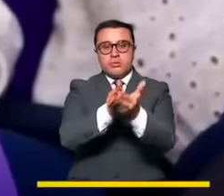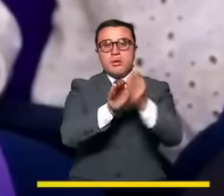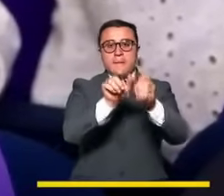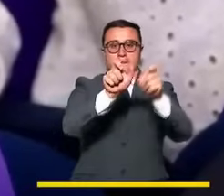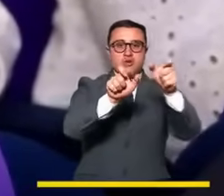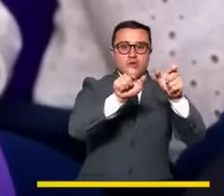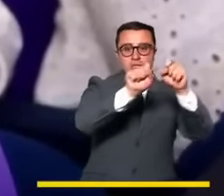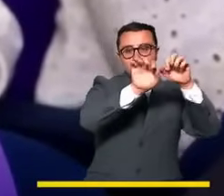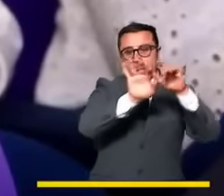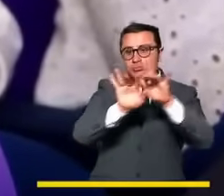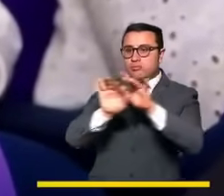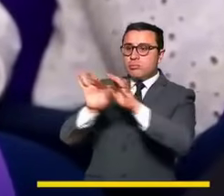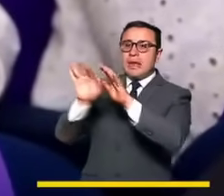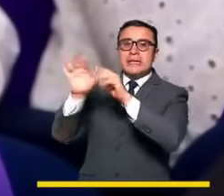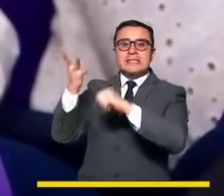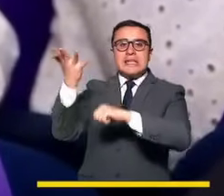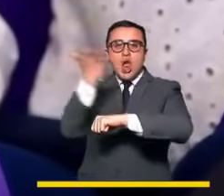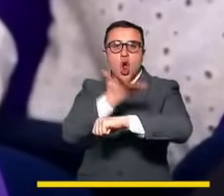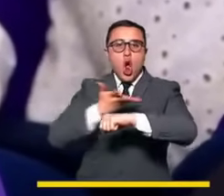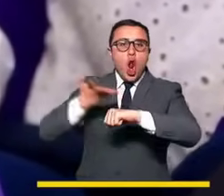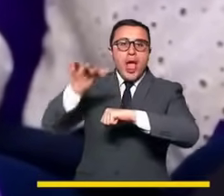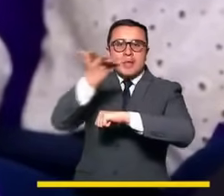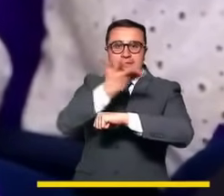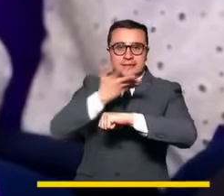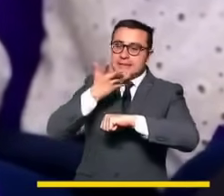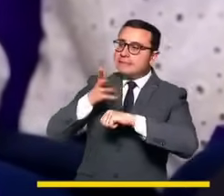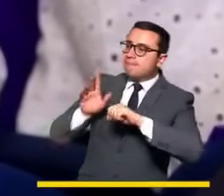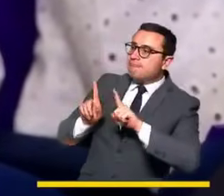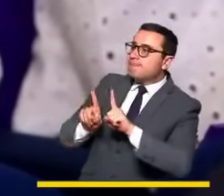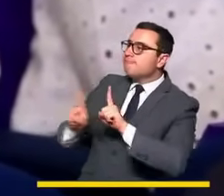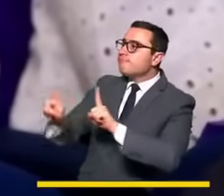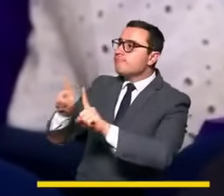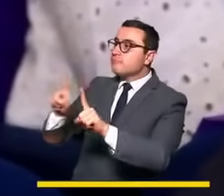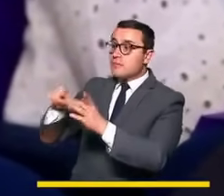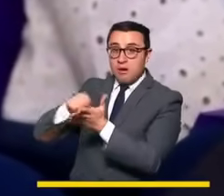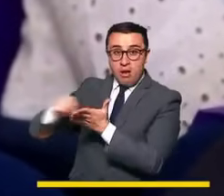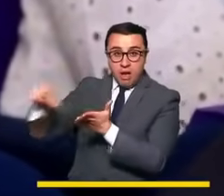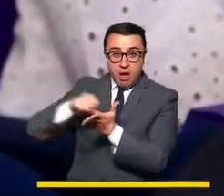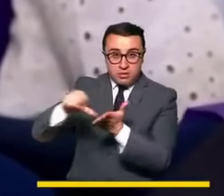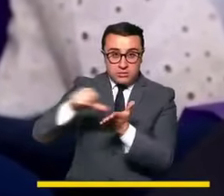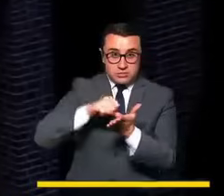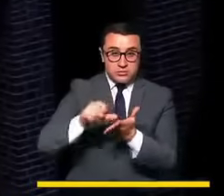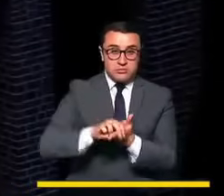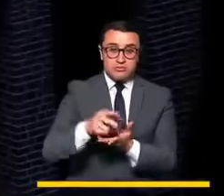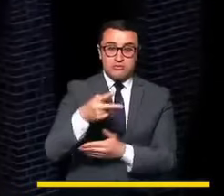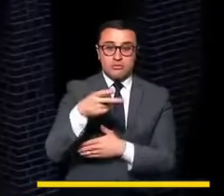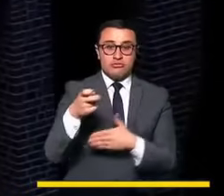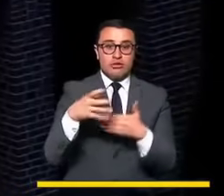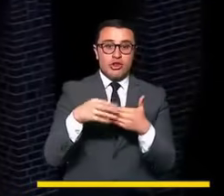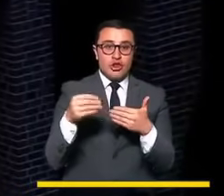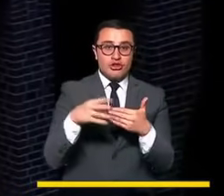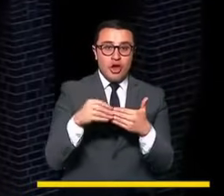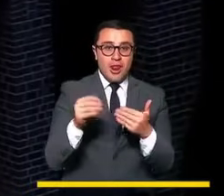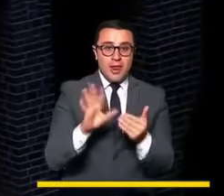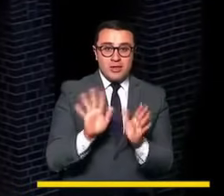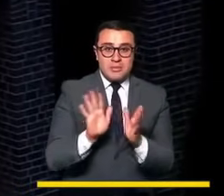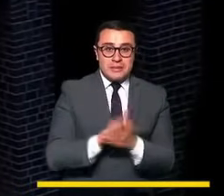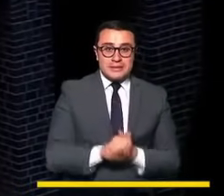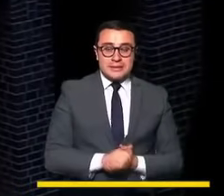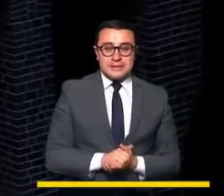turistas van 5 horas a la ciudad y no se gastan sino $200 según estas